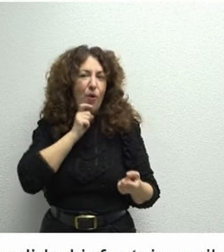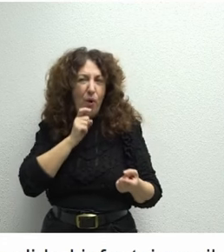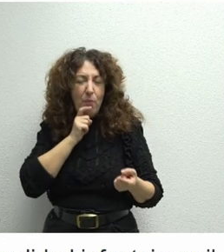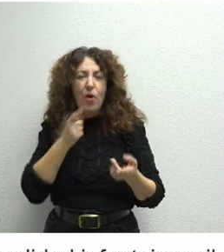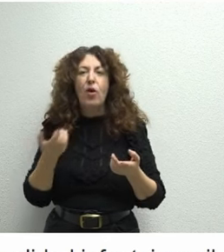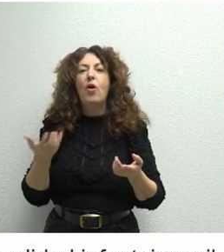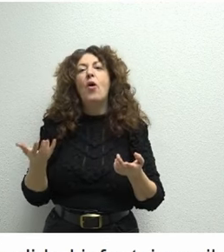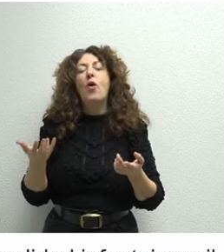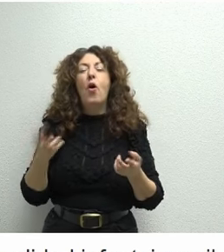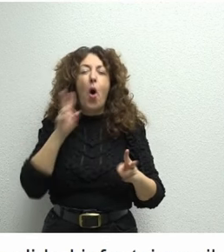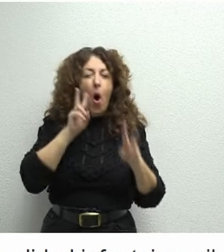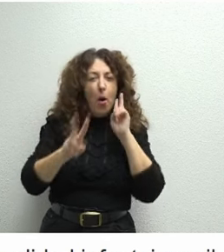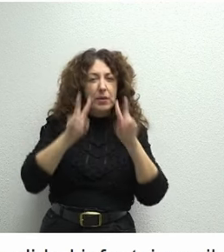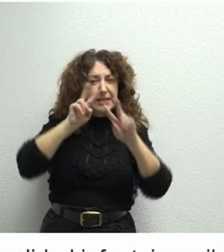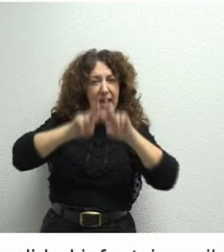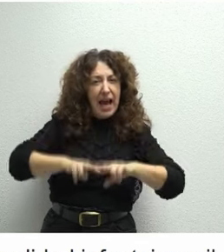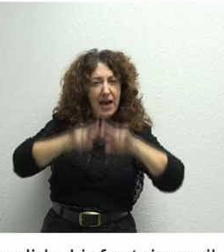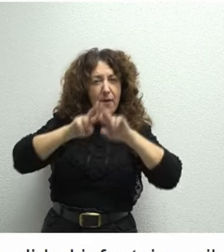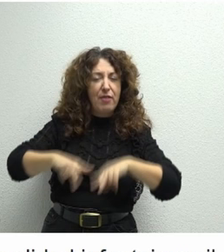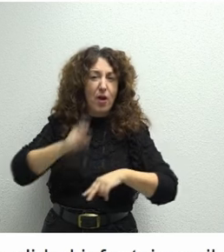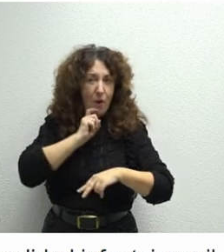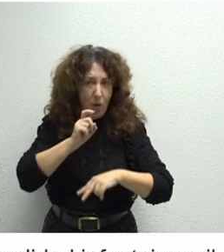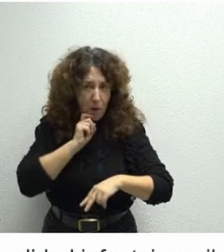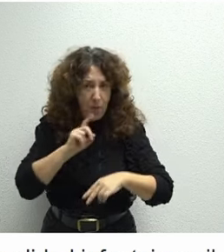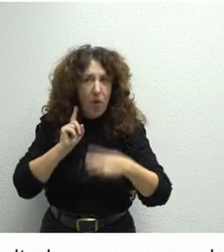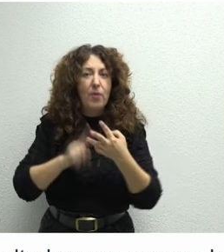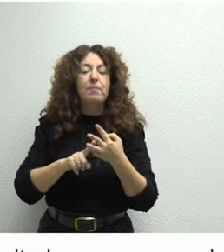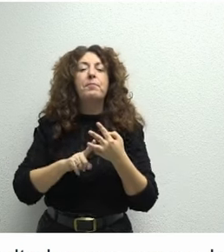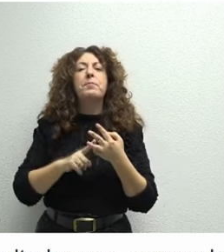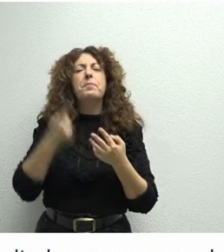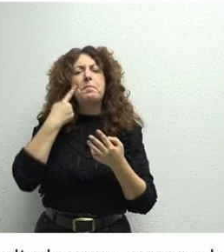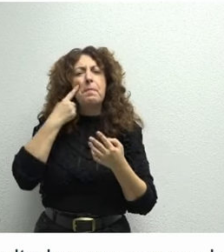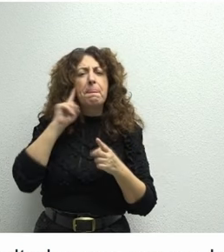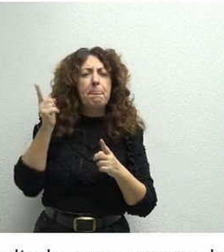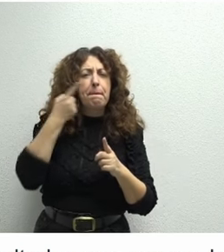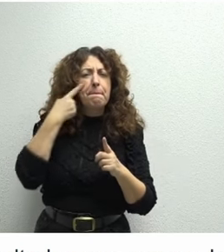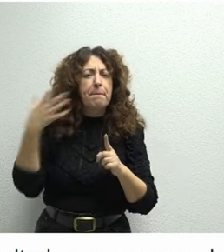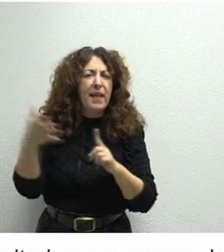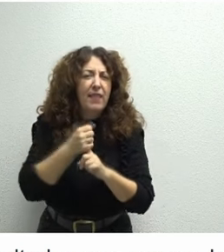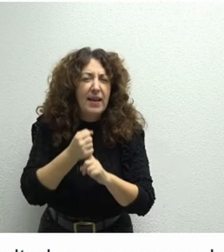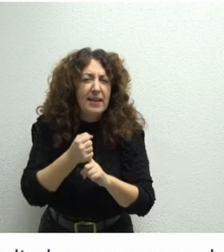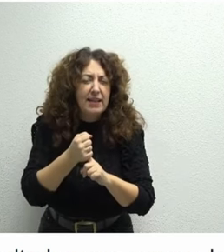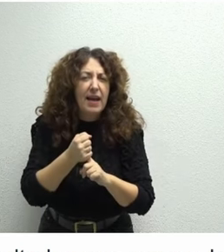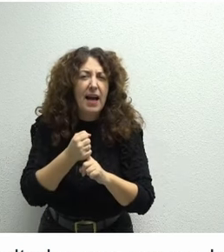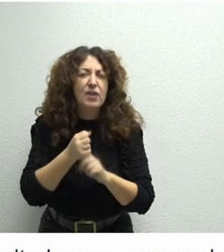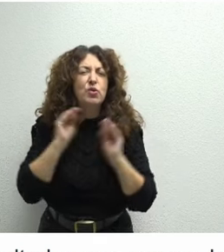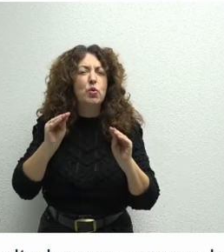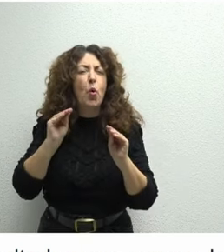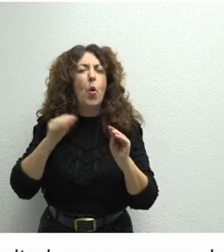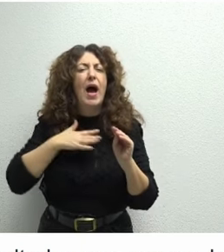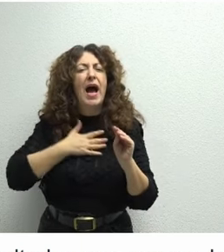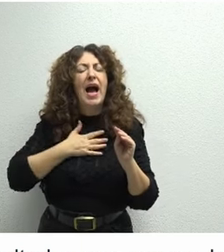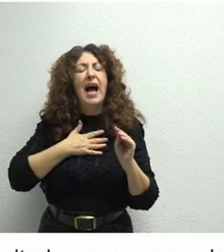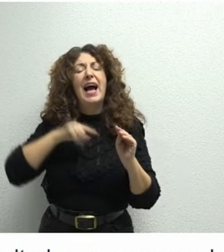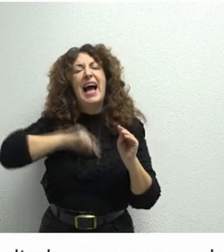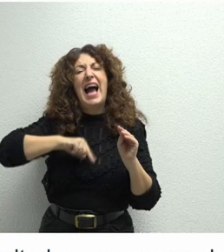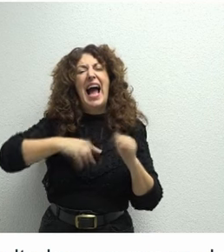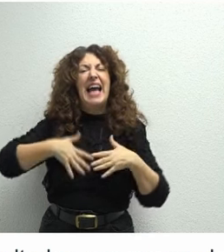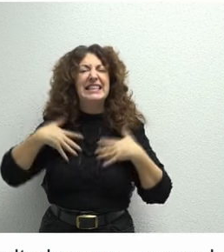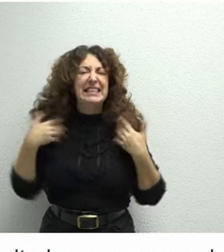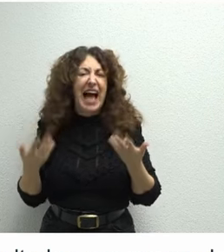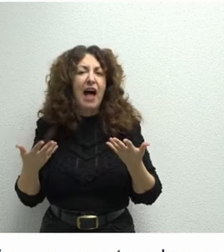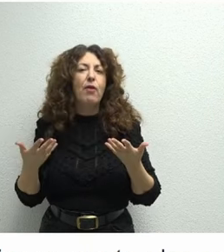realización de la observación en cuanto a de poder detectar esos estados en un momento muy reducido de